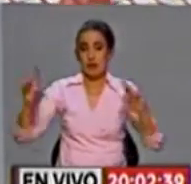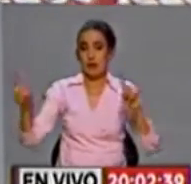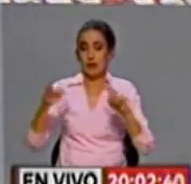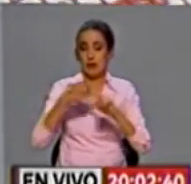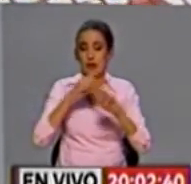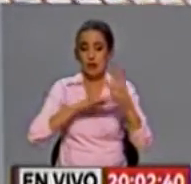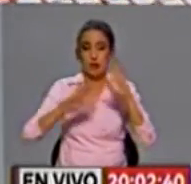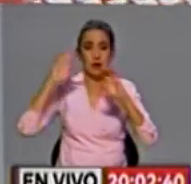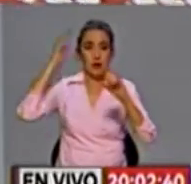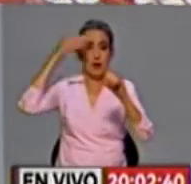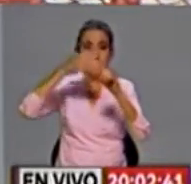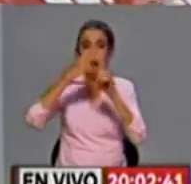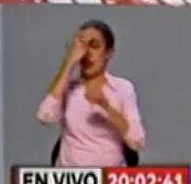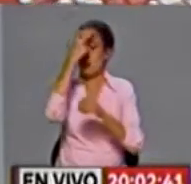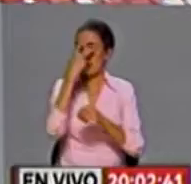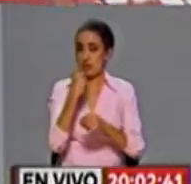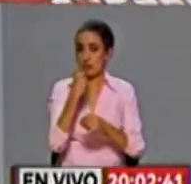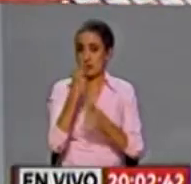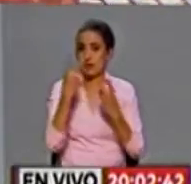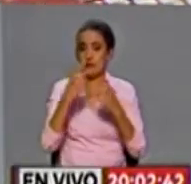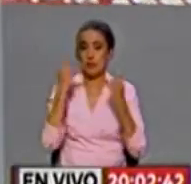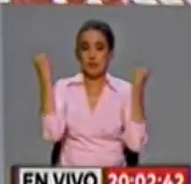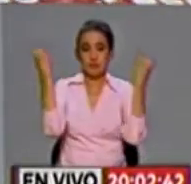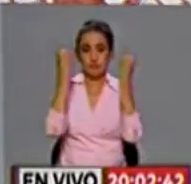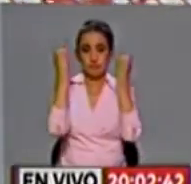inversión en proyectos hoteleros y de esparcimiento.